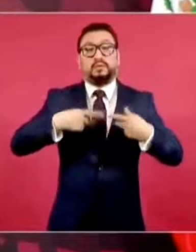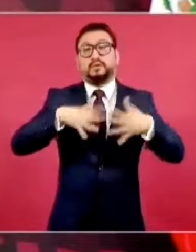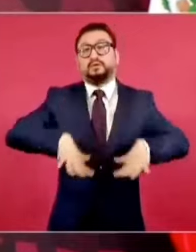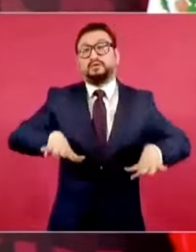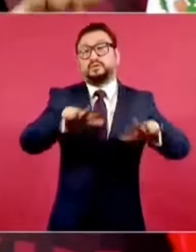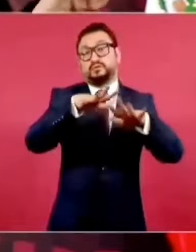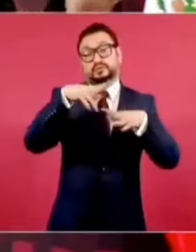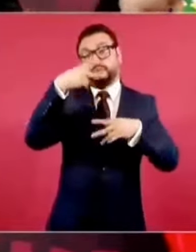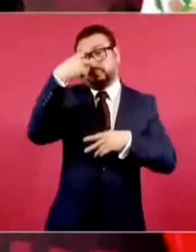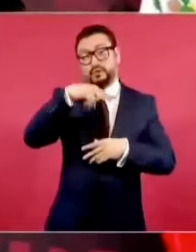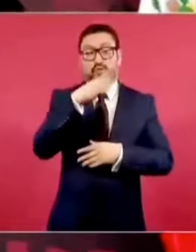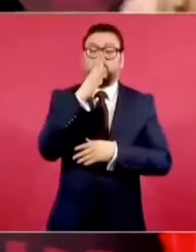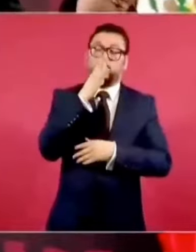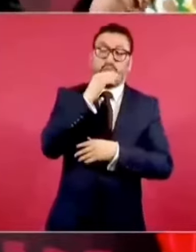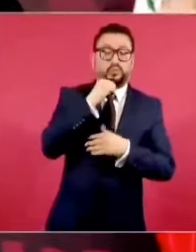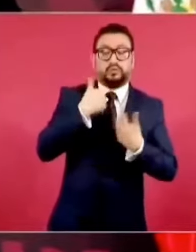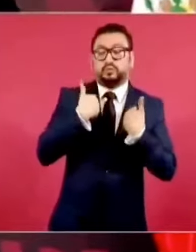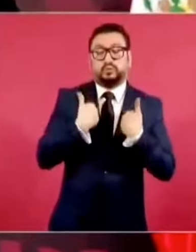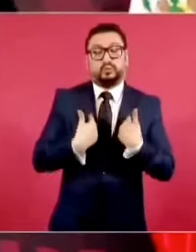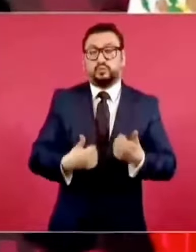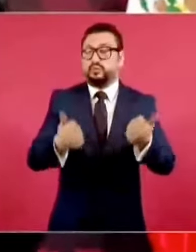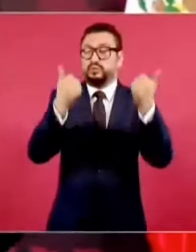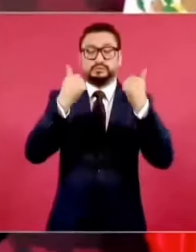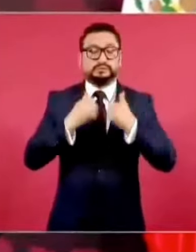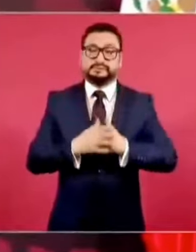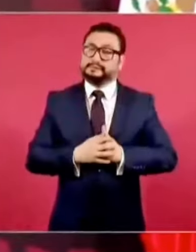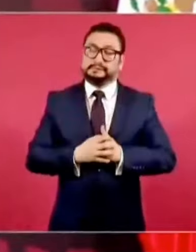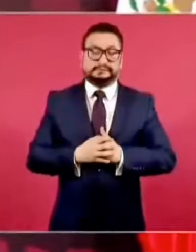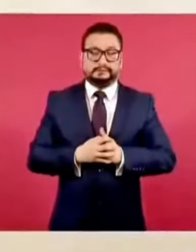que no cualquiera los puede